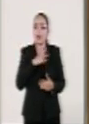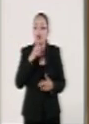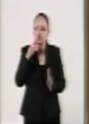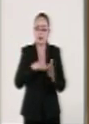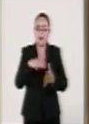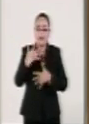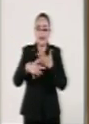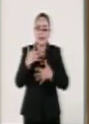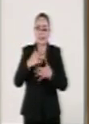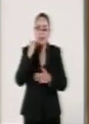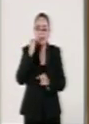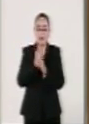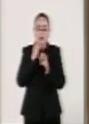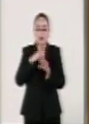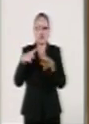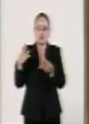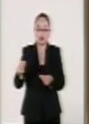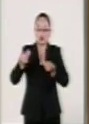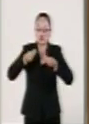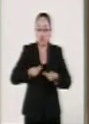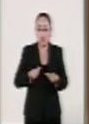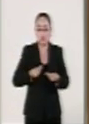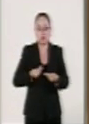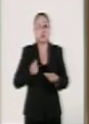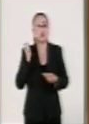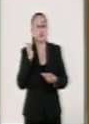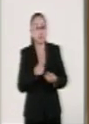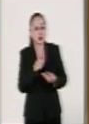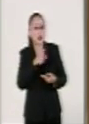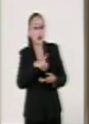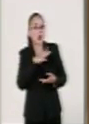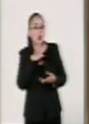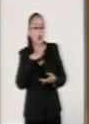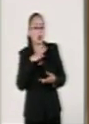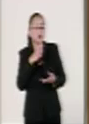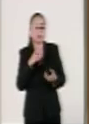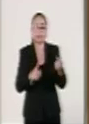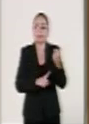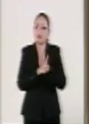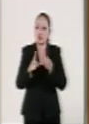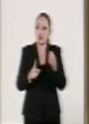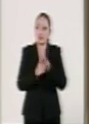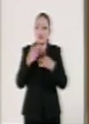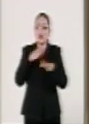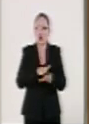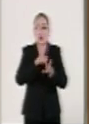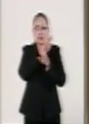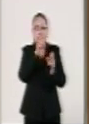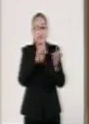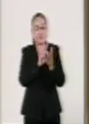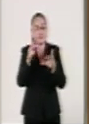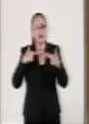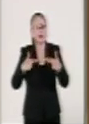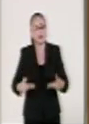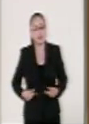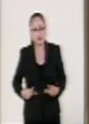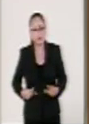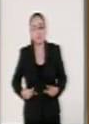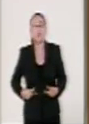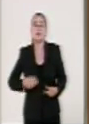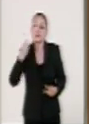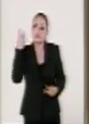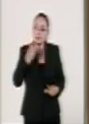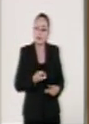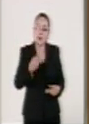2015 sobre nuestro país ha referido que existe una crisis en materia de derechos humanos y que, desde luego,